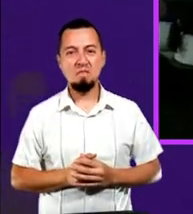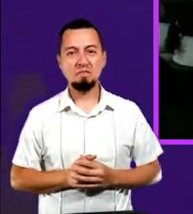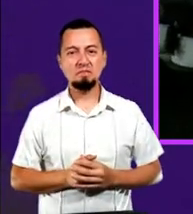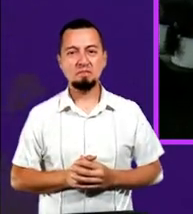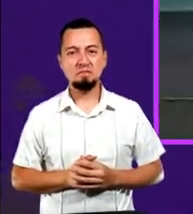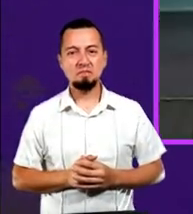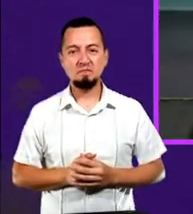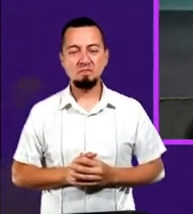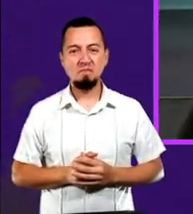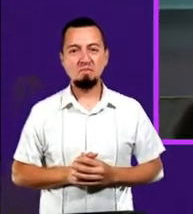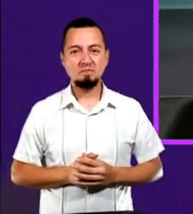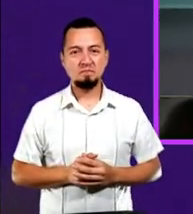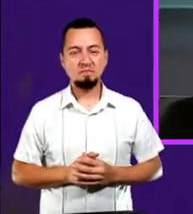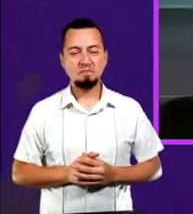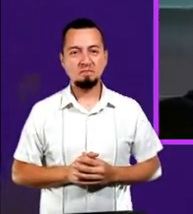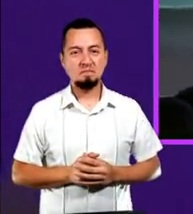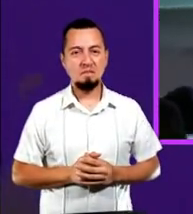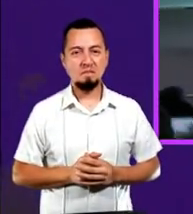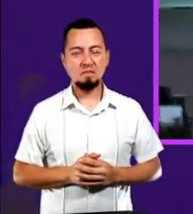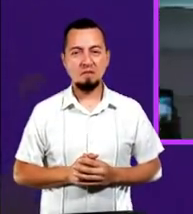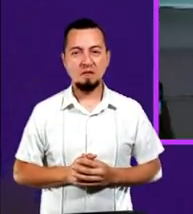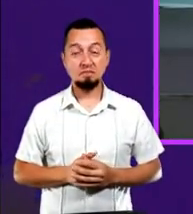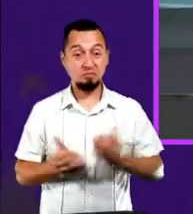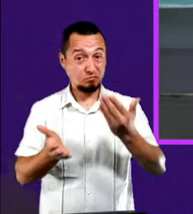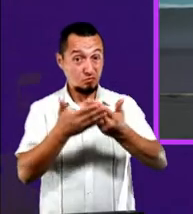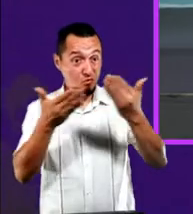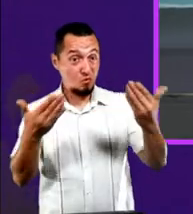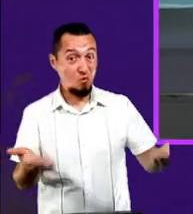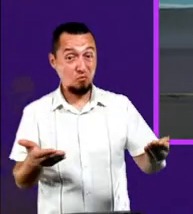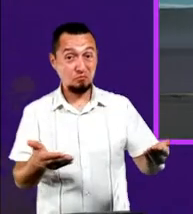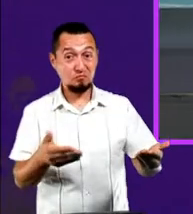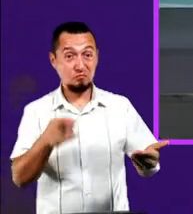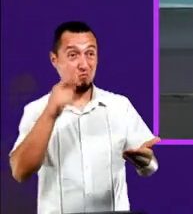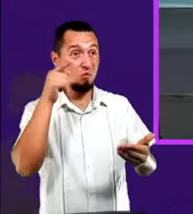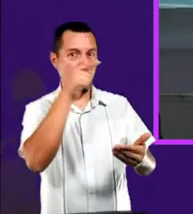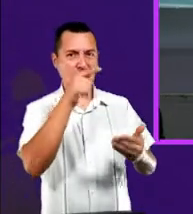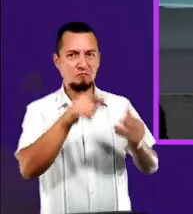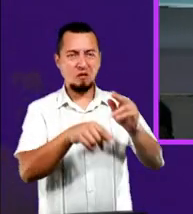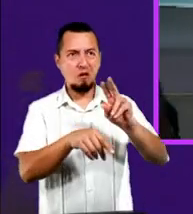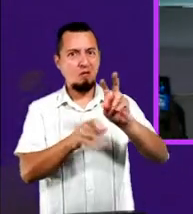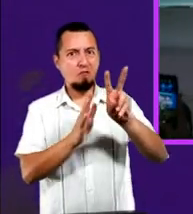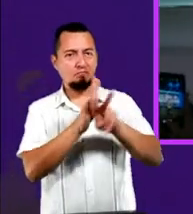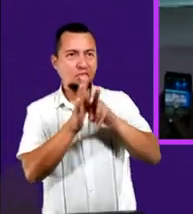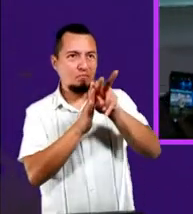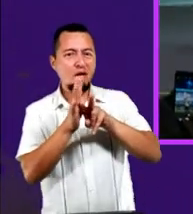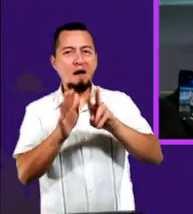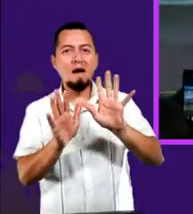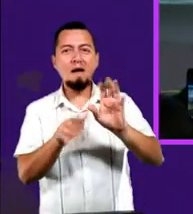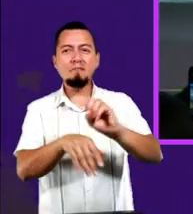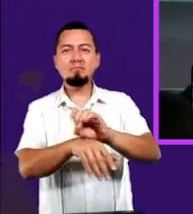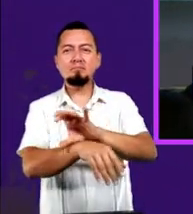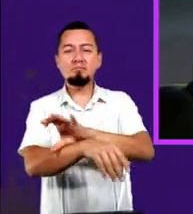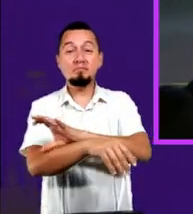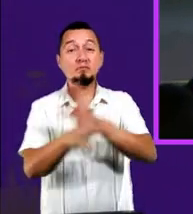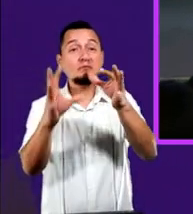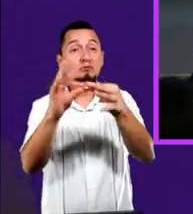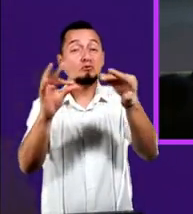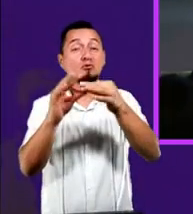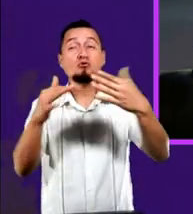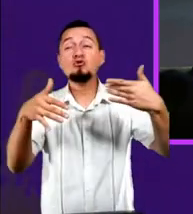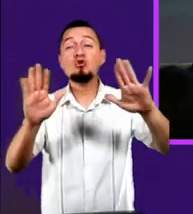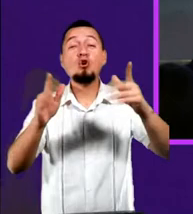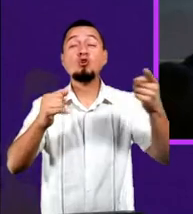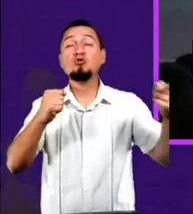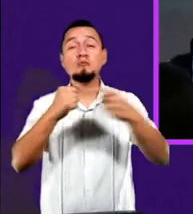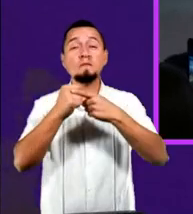Ahora, todas y todos ustedes lo saben, el nacimiento de un Estado no es un hecho súbito, no